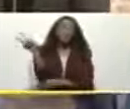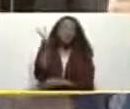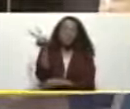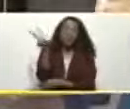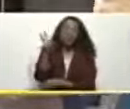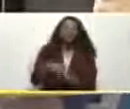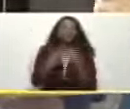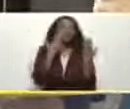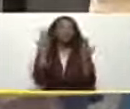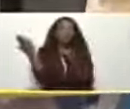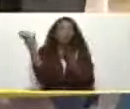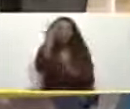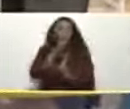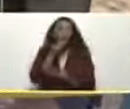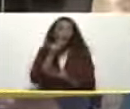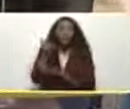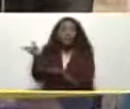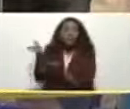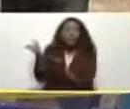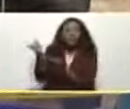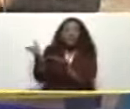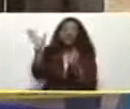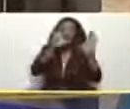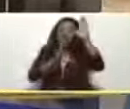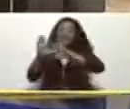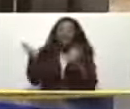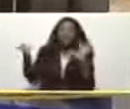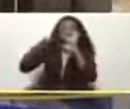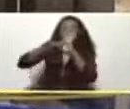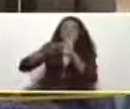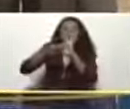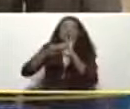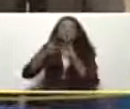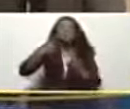son músicos y científicos además.